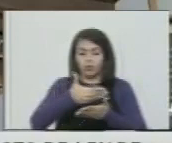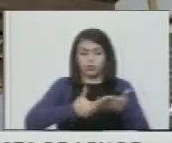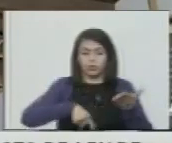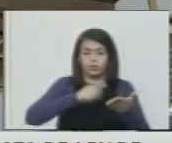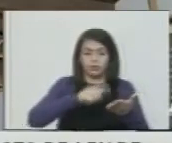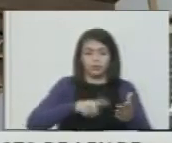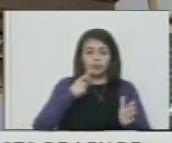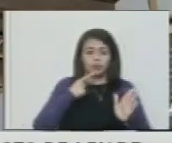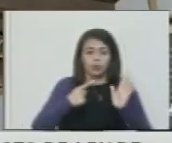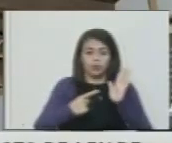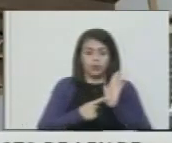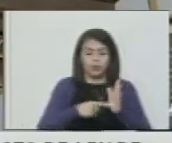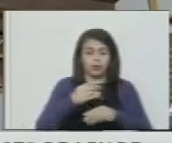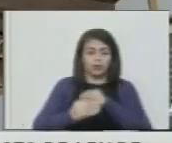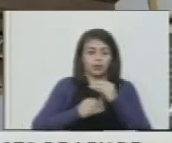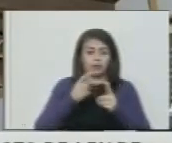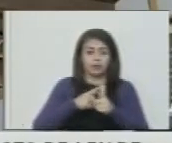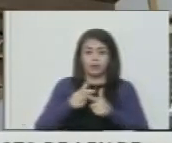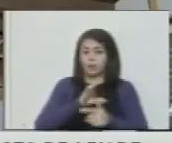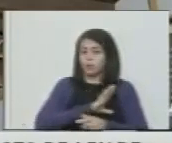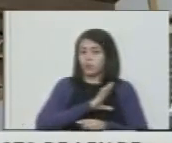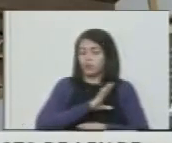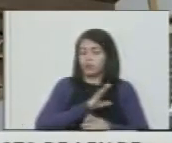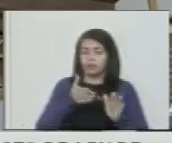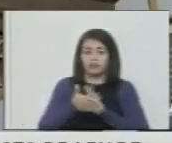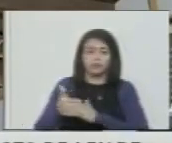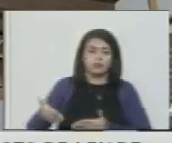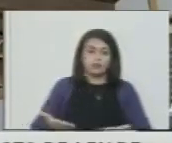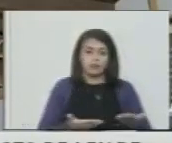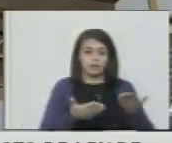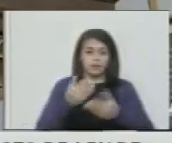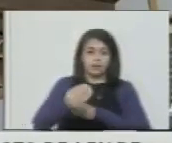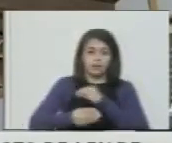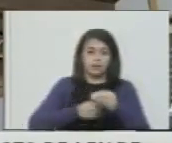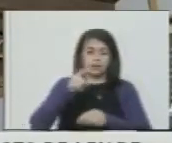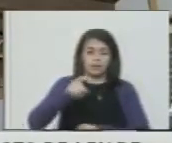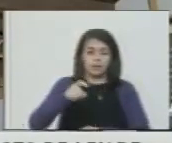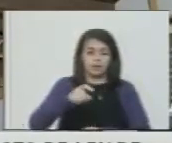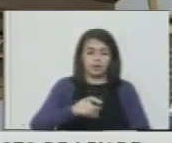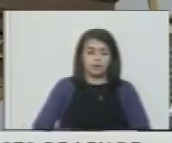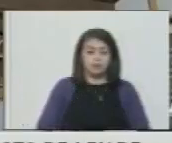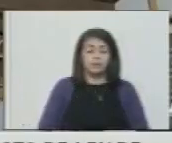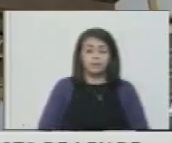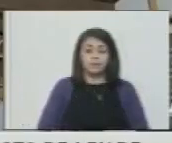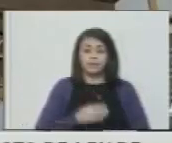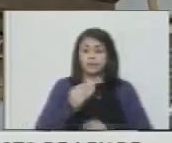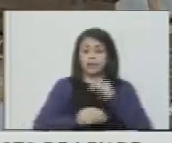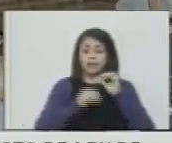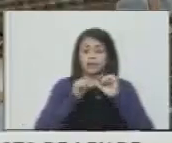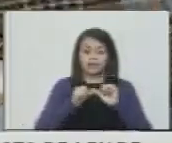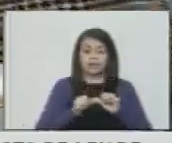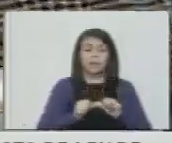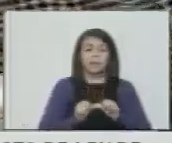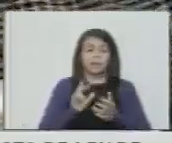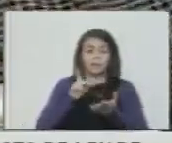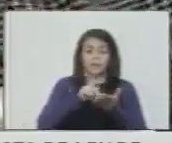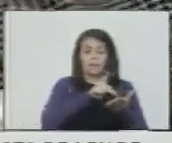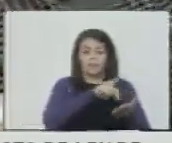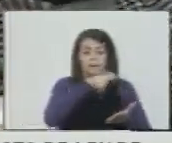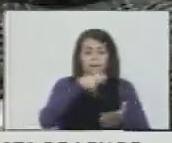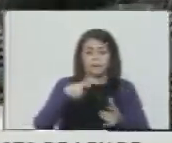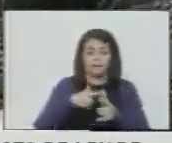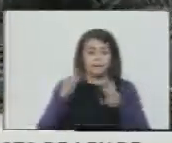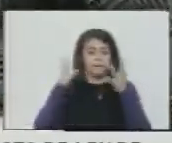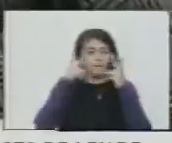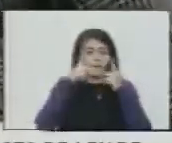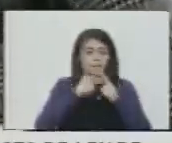para el cumplimiento de sus fines y adquirir o enajenar los bienes y servicios que sean necesarios, establecer el régimen de